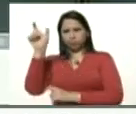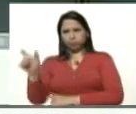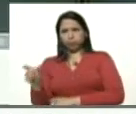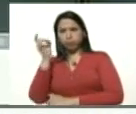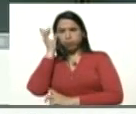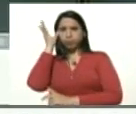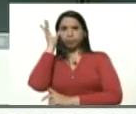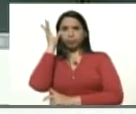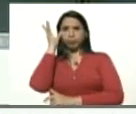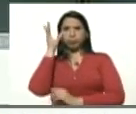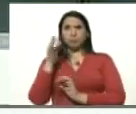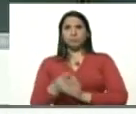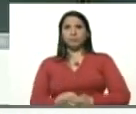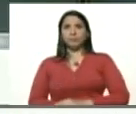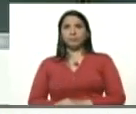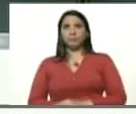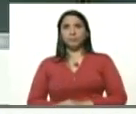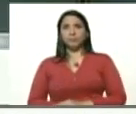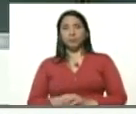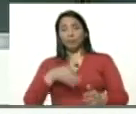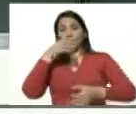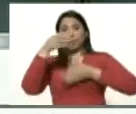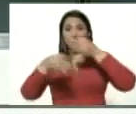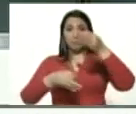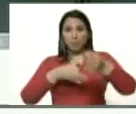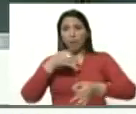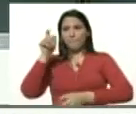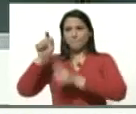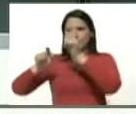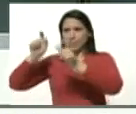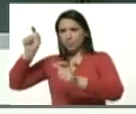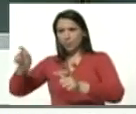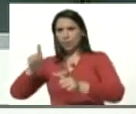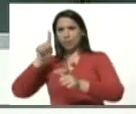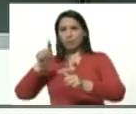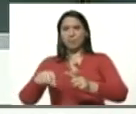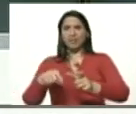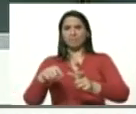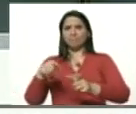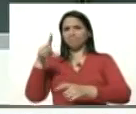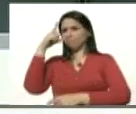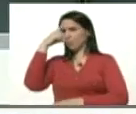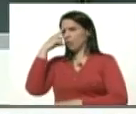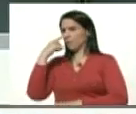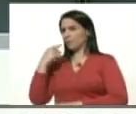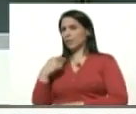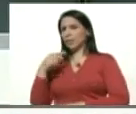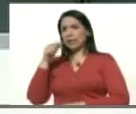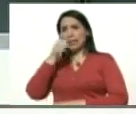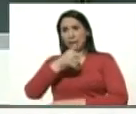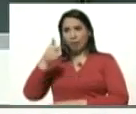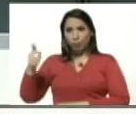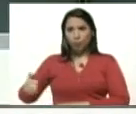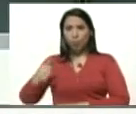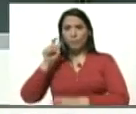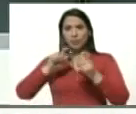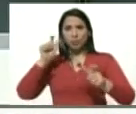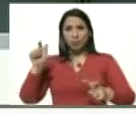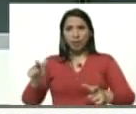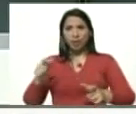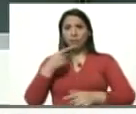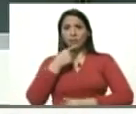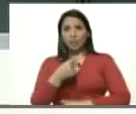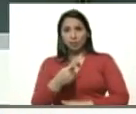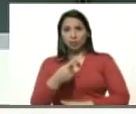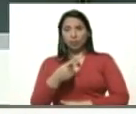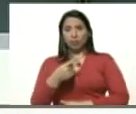credo clásico de Aquiles, explicado en sus personajes, un breve perfil de cada uno de los personajes mencionados por Aquiles en el